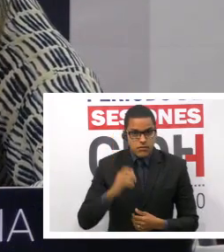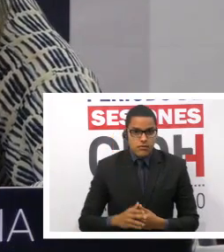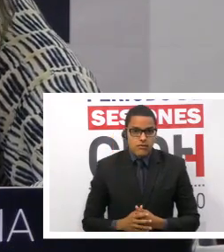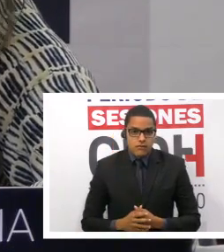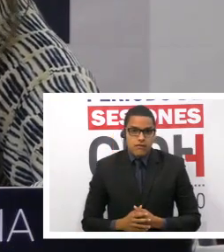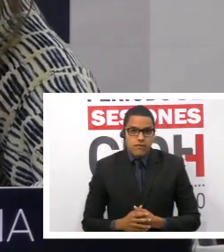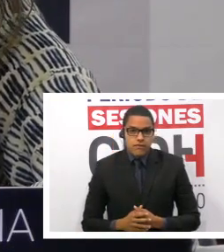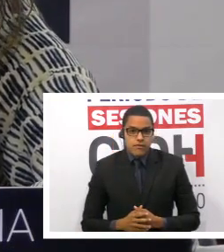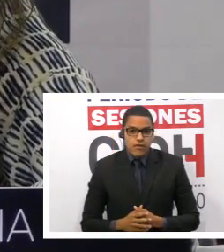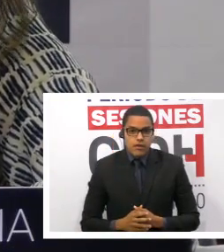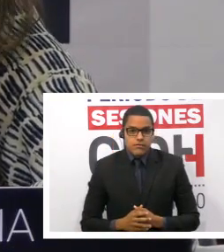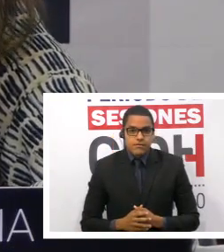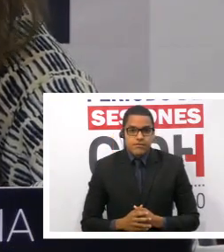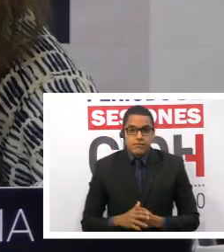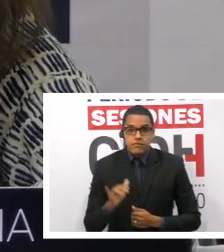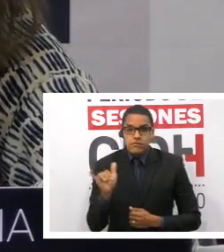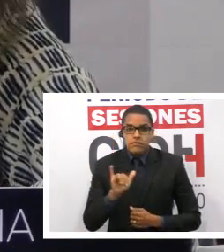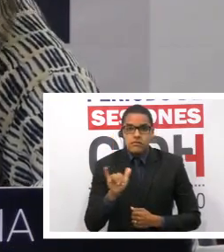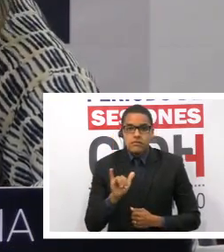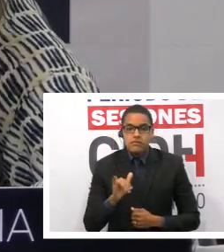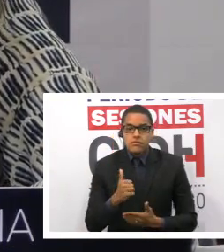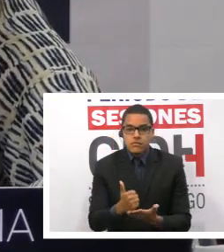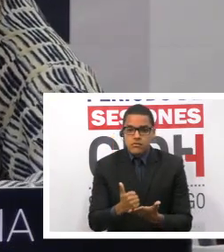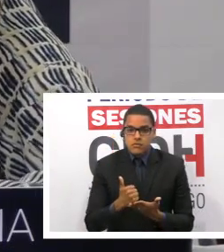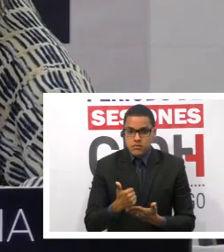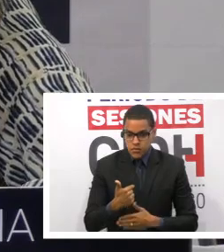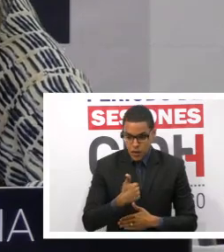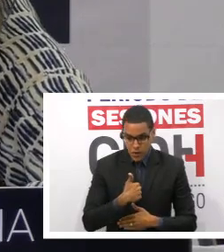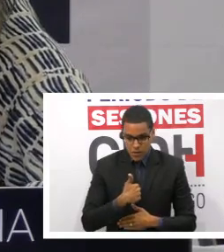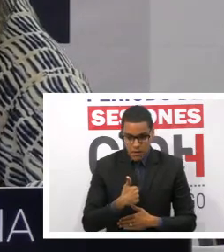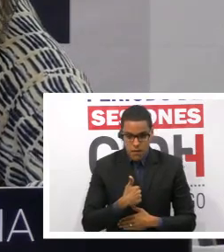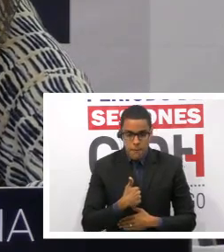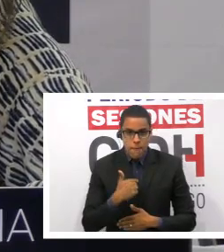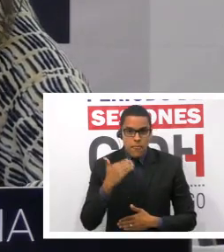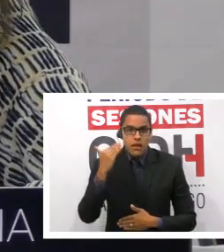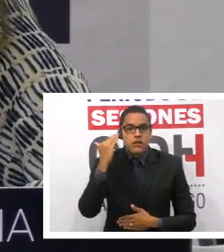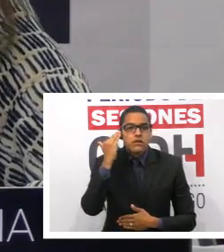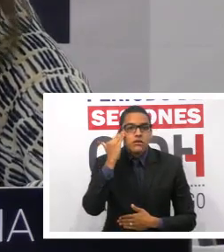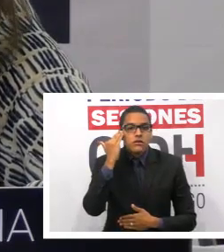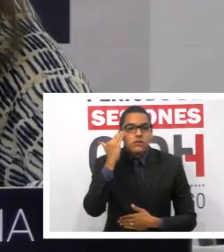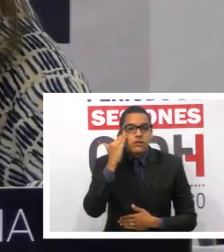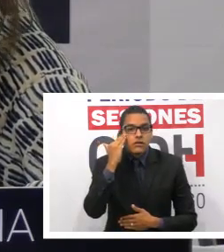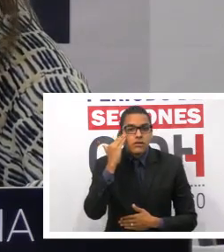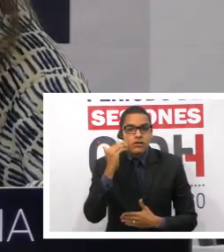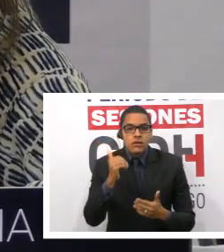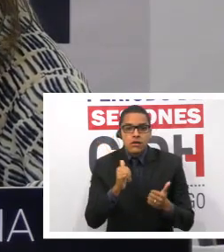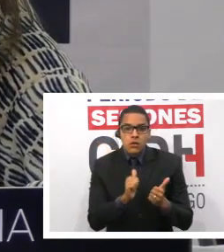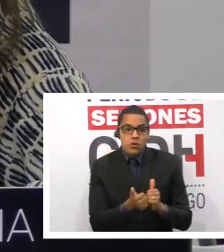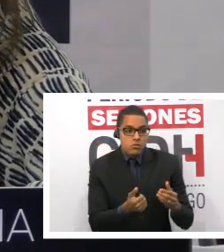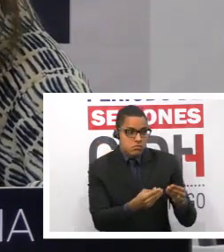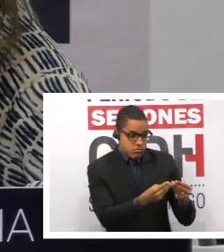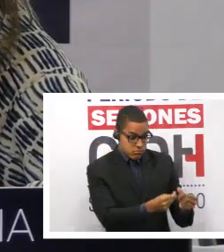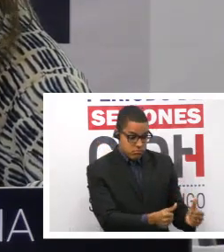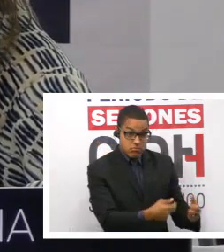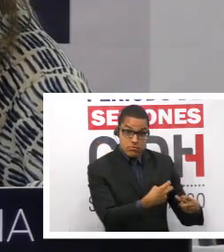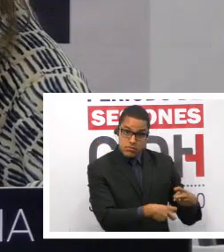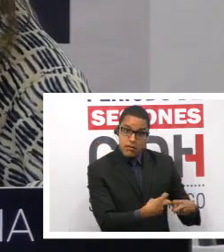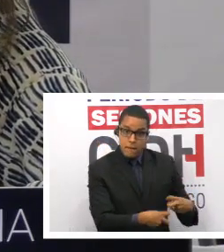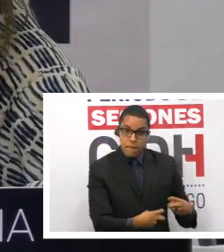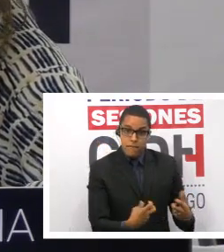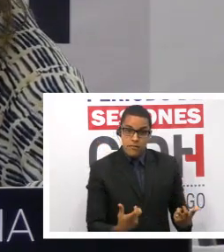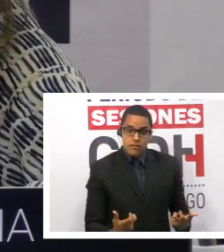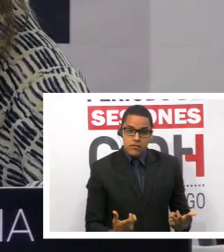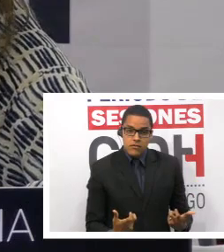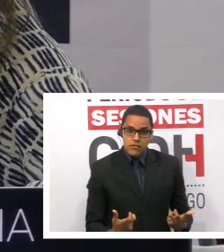del principio de la progresividad que a su vez tiene como resultado la agresividad y la